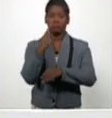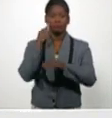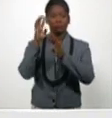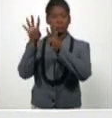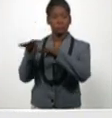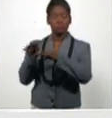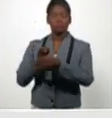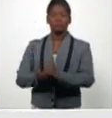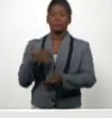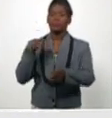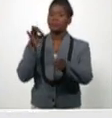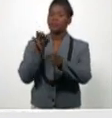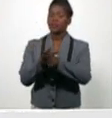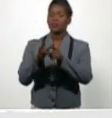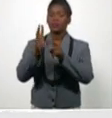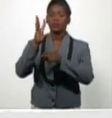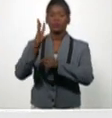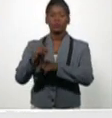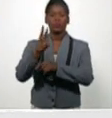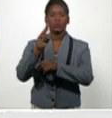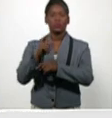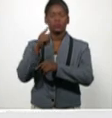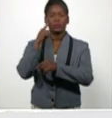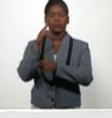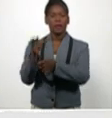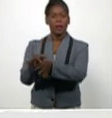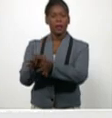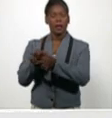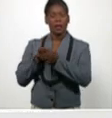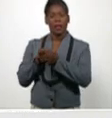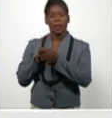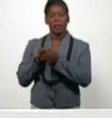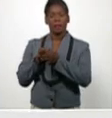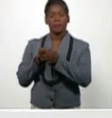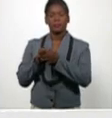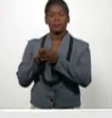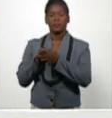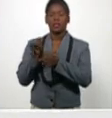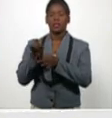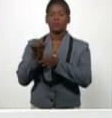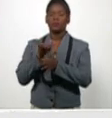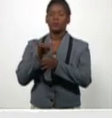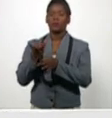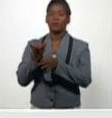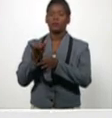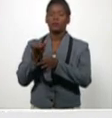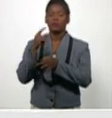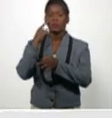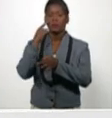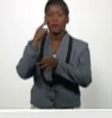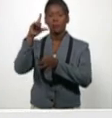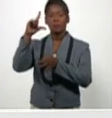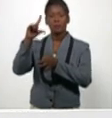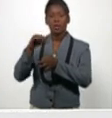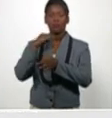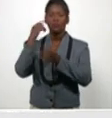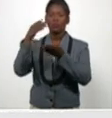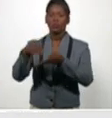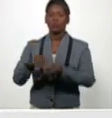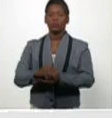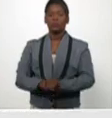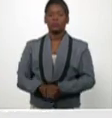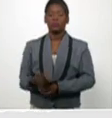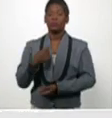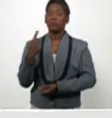teníamos un número muy reducido de casos activos, pues permitió que el número de fallecidos, aquí estuvimos muchos días